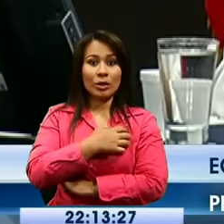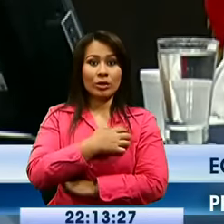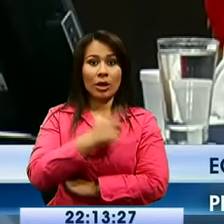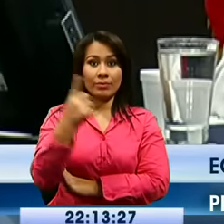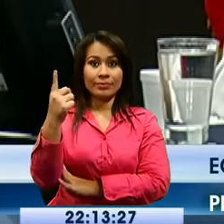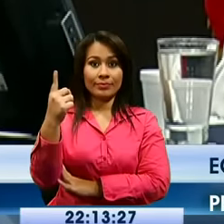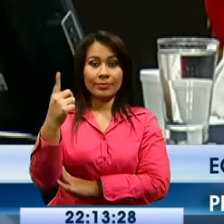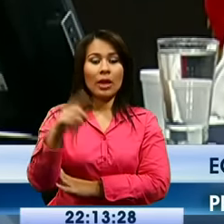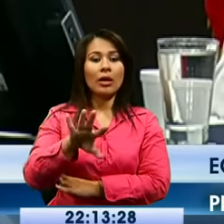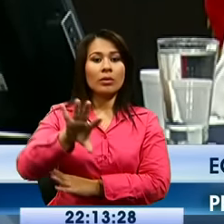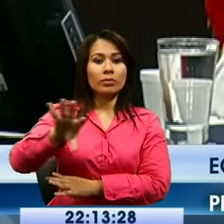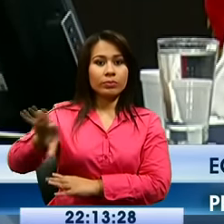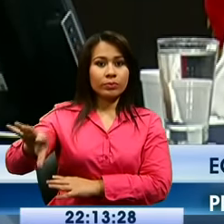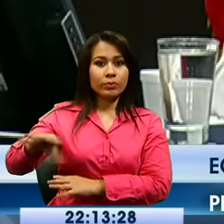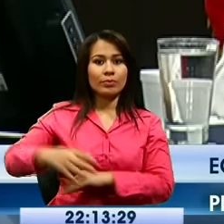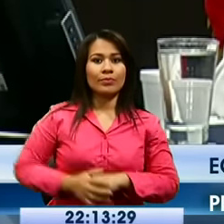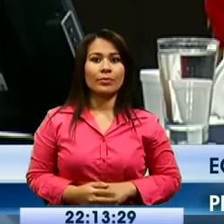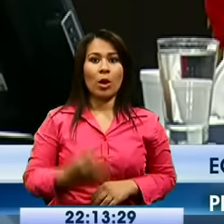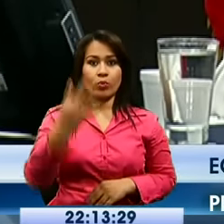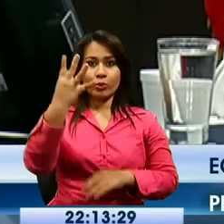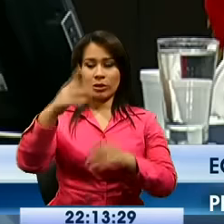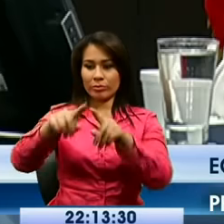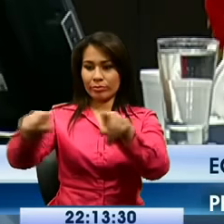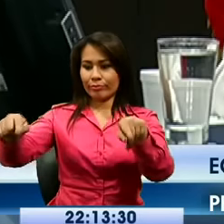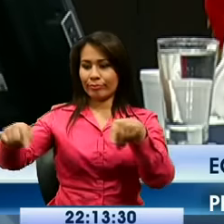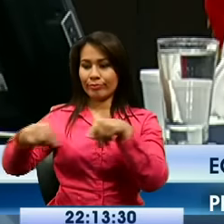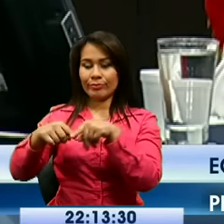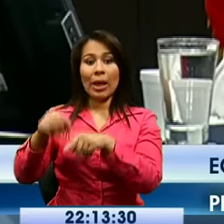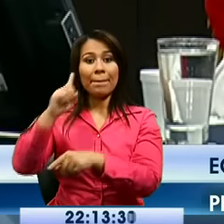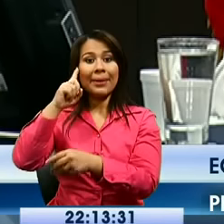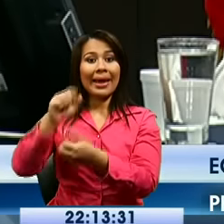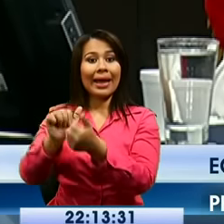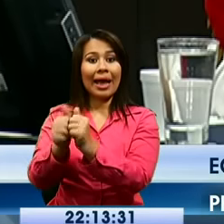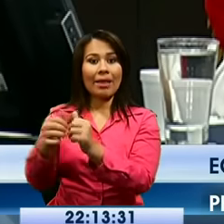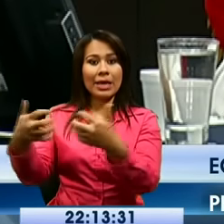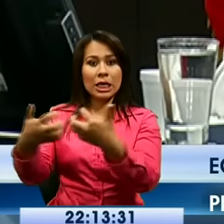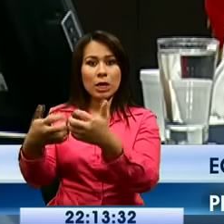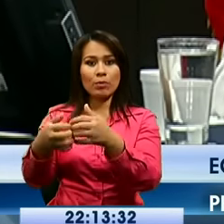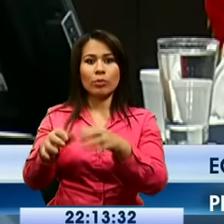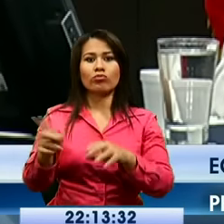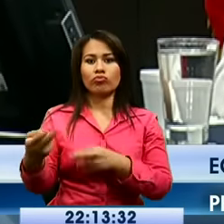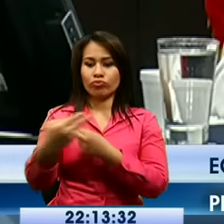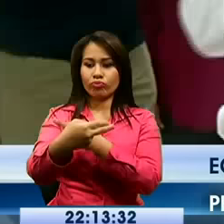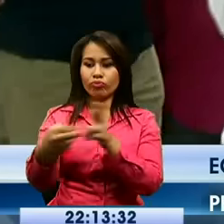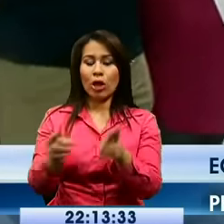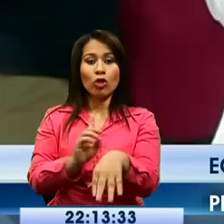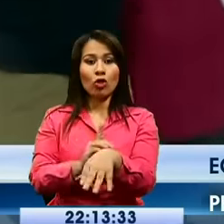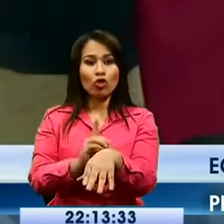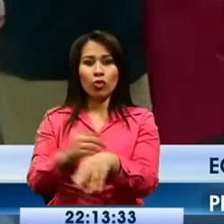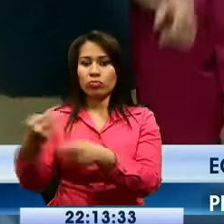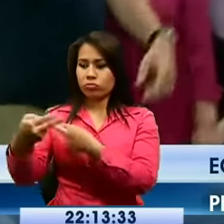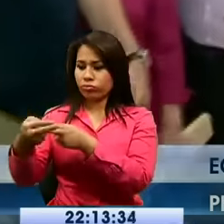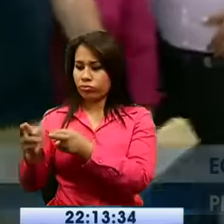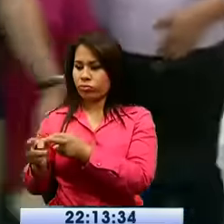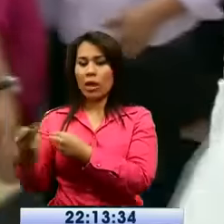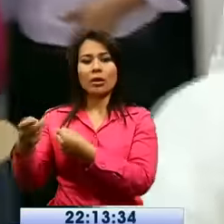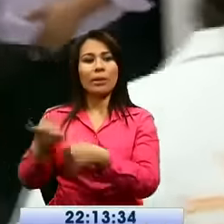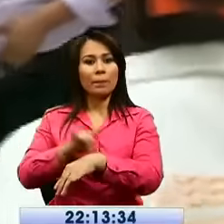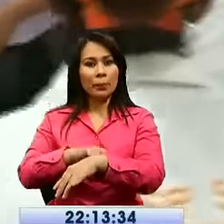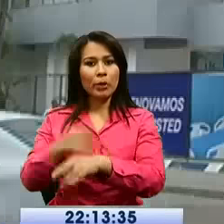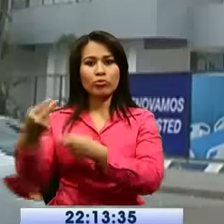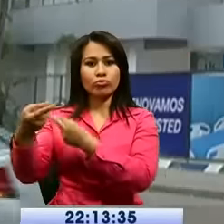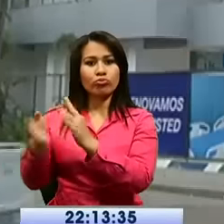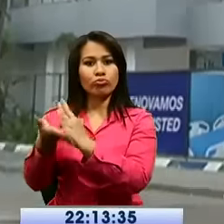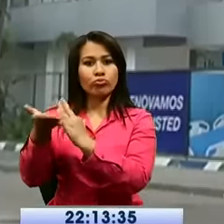Vamos a dar en comodato 4 canchas para cada equipo, con camerinos, con enfermería, con baños. La agenda continúa en horas de la tarde